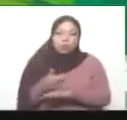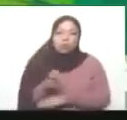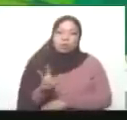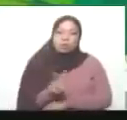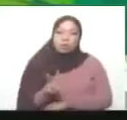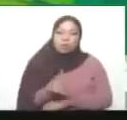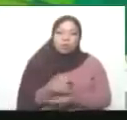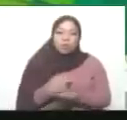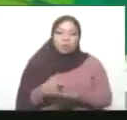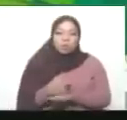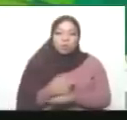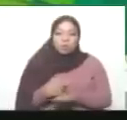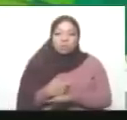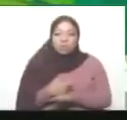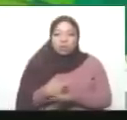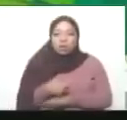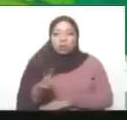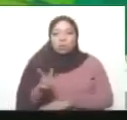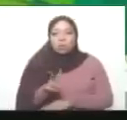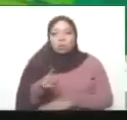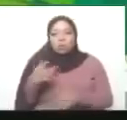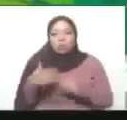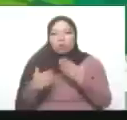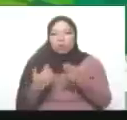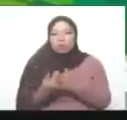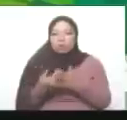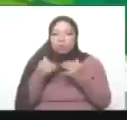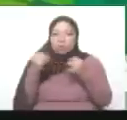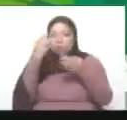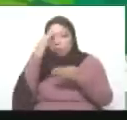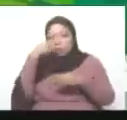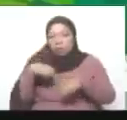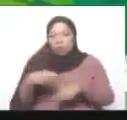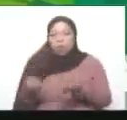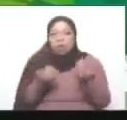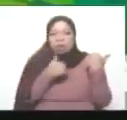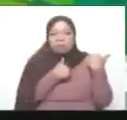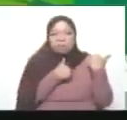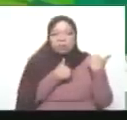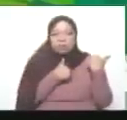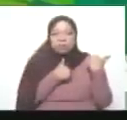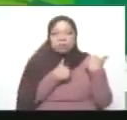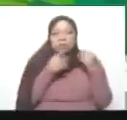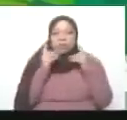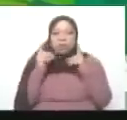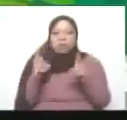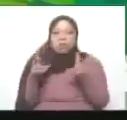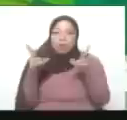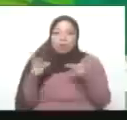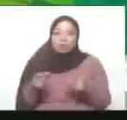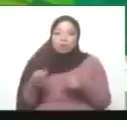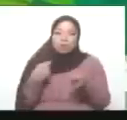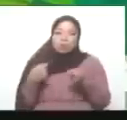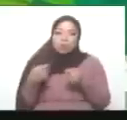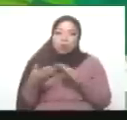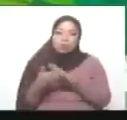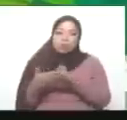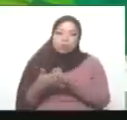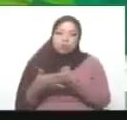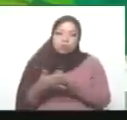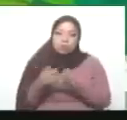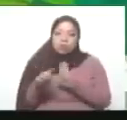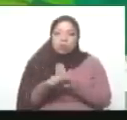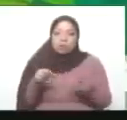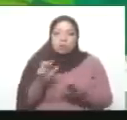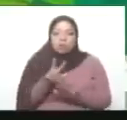Venezuela y el gobierno de Guyana no hubieran llegado a un acuerdo con respecto a la elección de uno de los medios de solución previstos en el